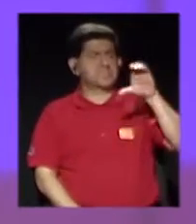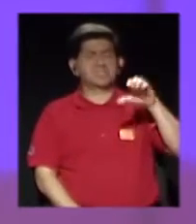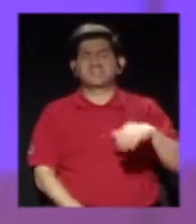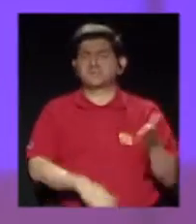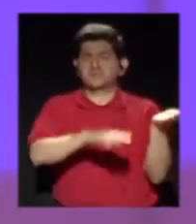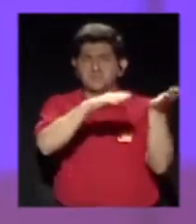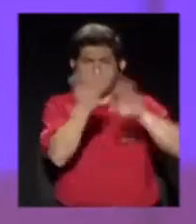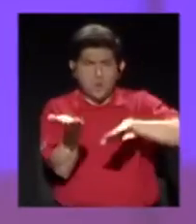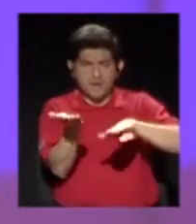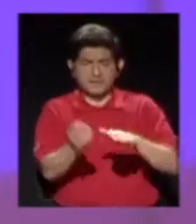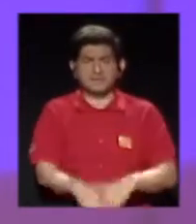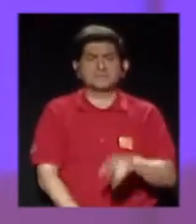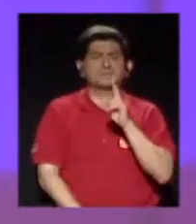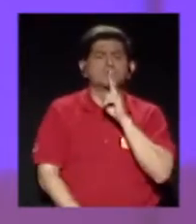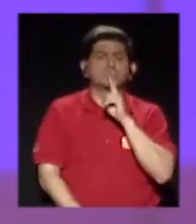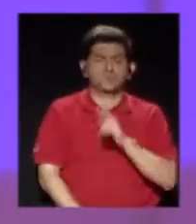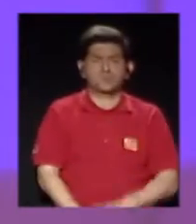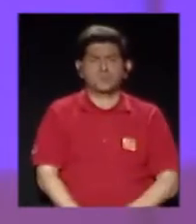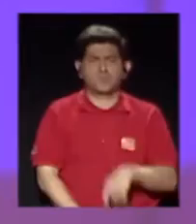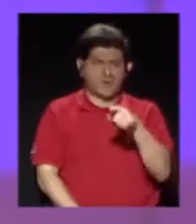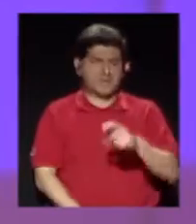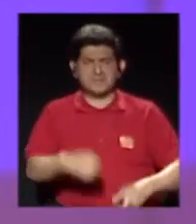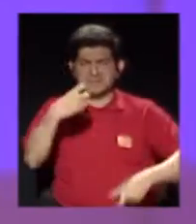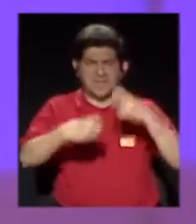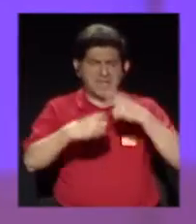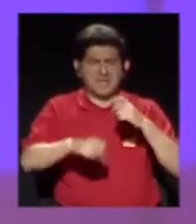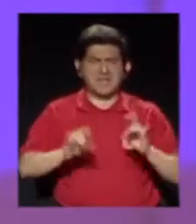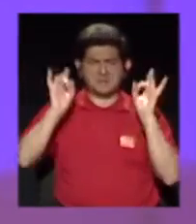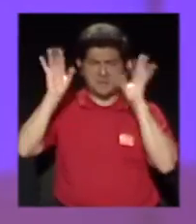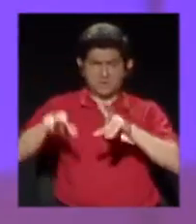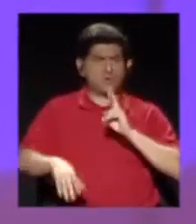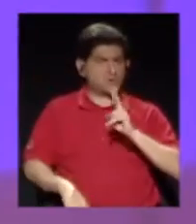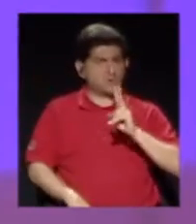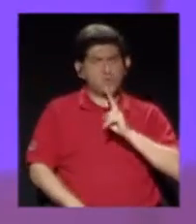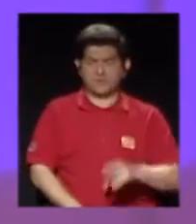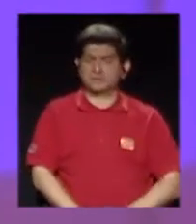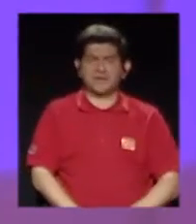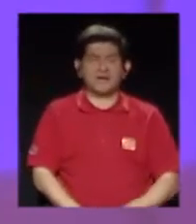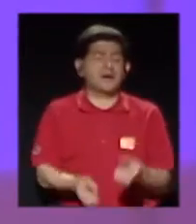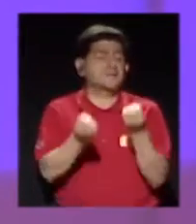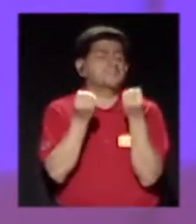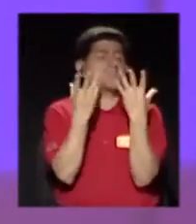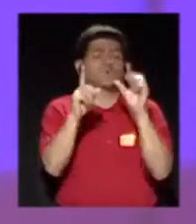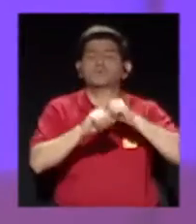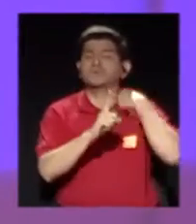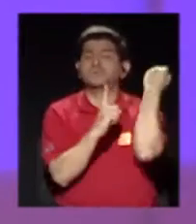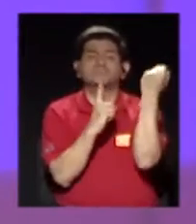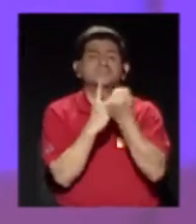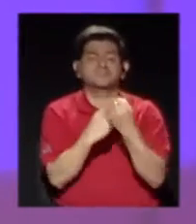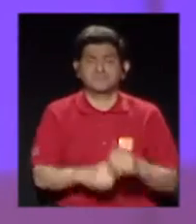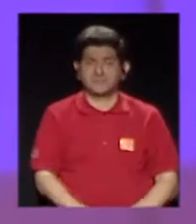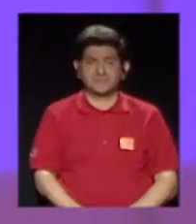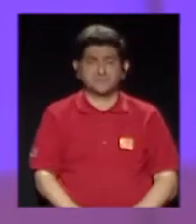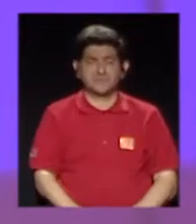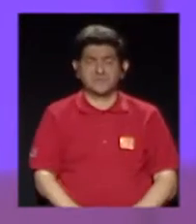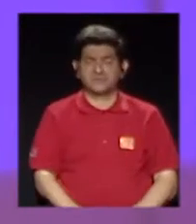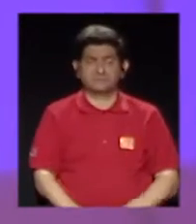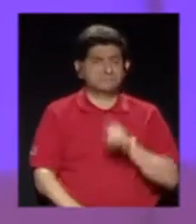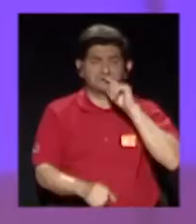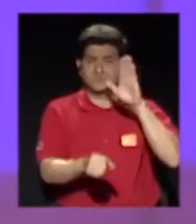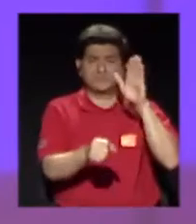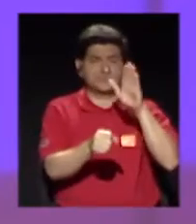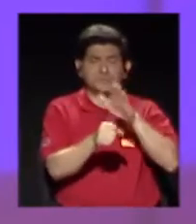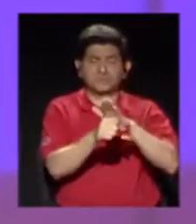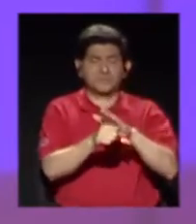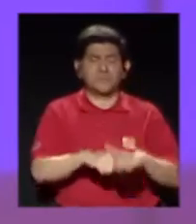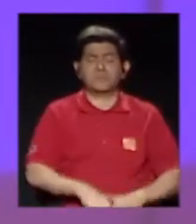muertes por ejemplo en honduras de crímenes de odio un año no es la realidad porque hay un montón de situaciones que no llegan a las